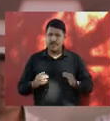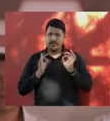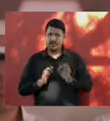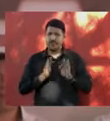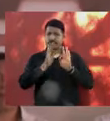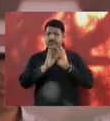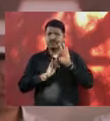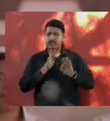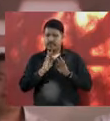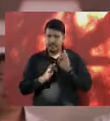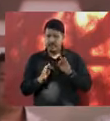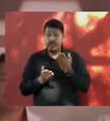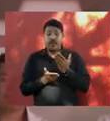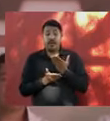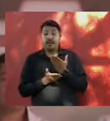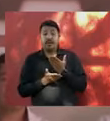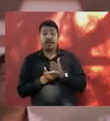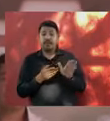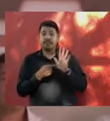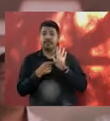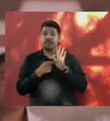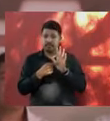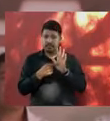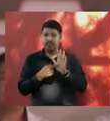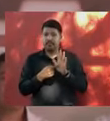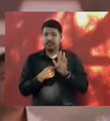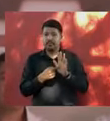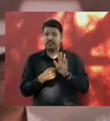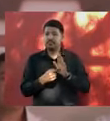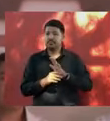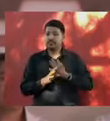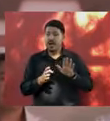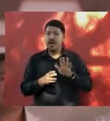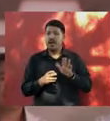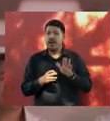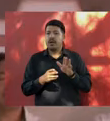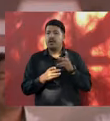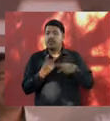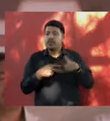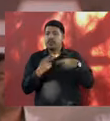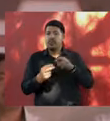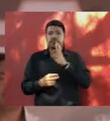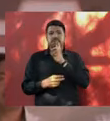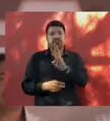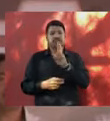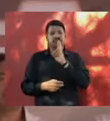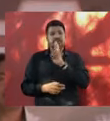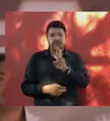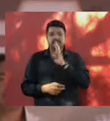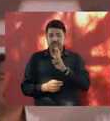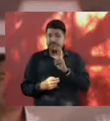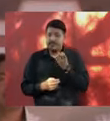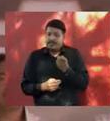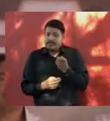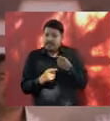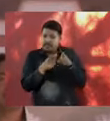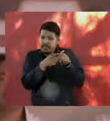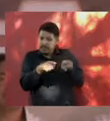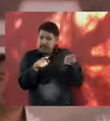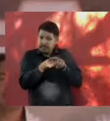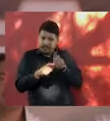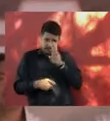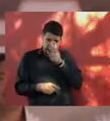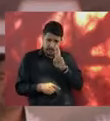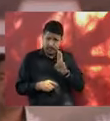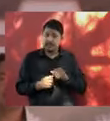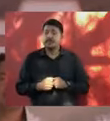pero además ha demostrado dar resultados. Por eso vamos a gobernar con ese principio.